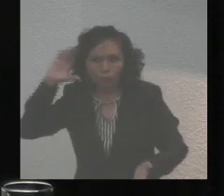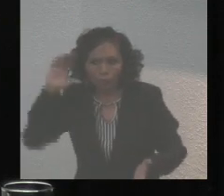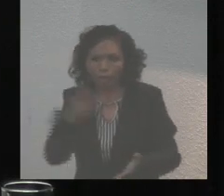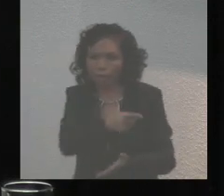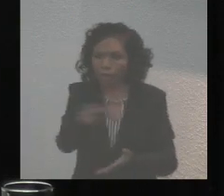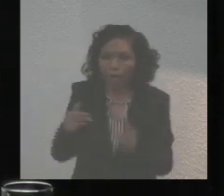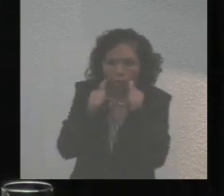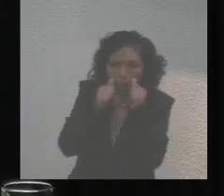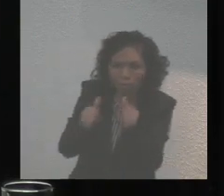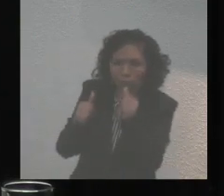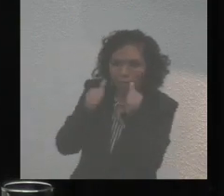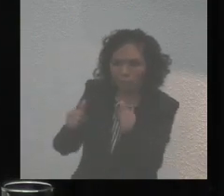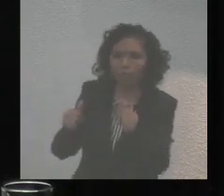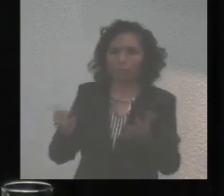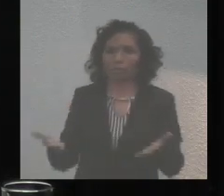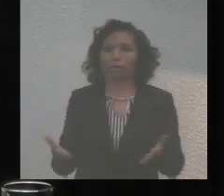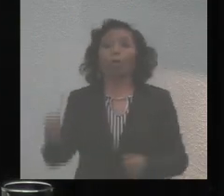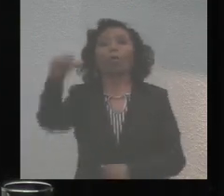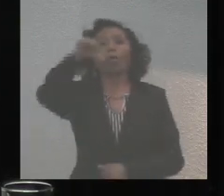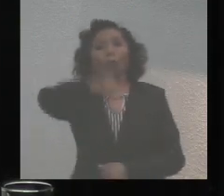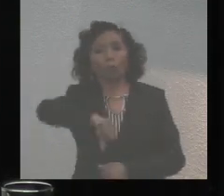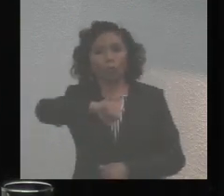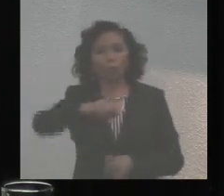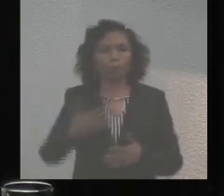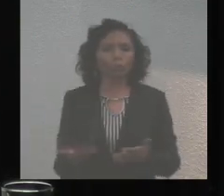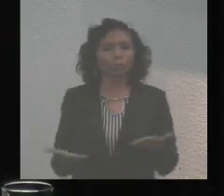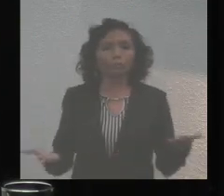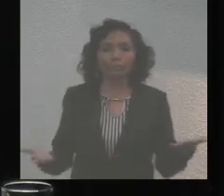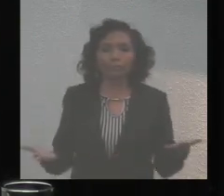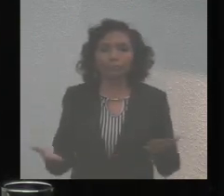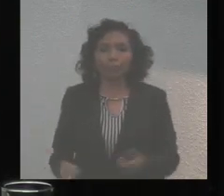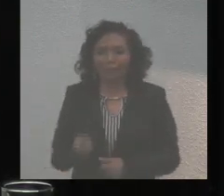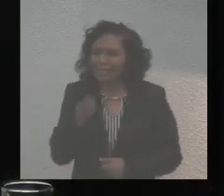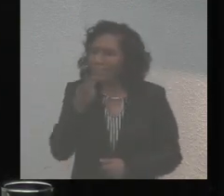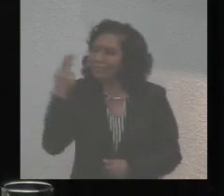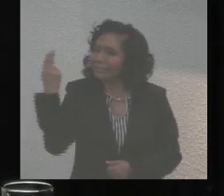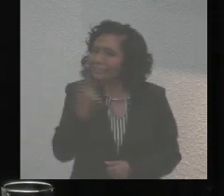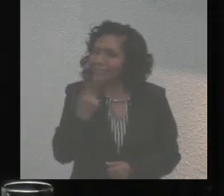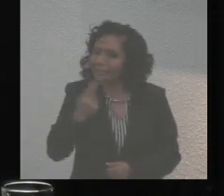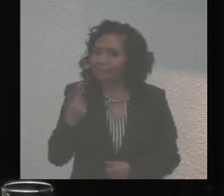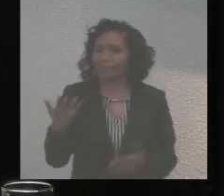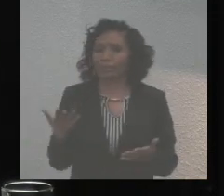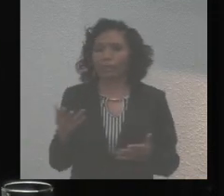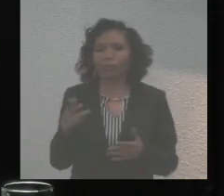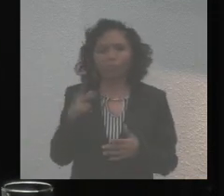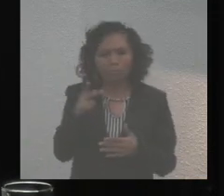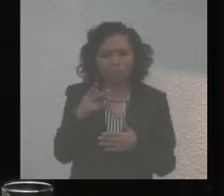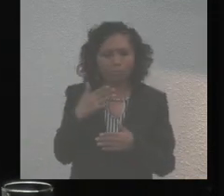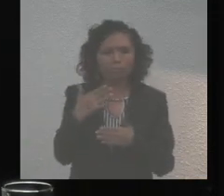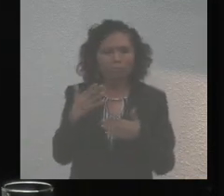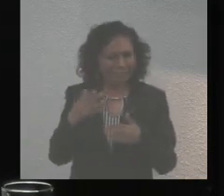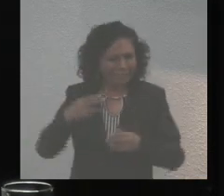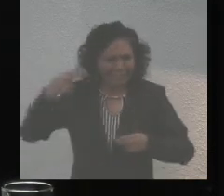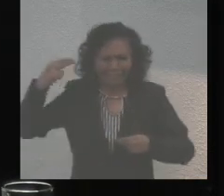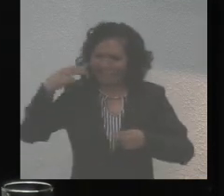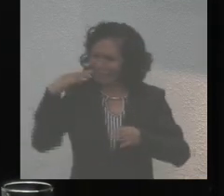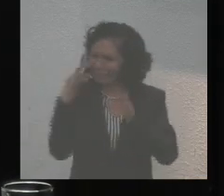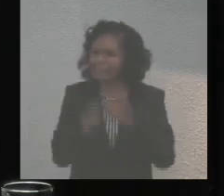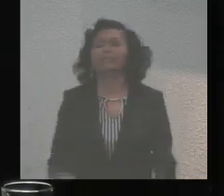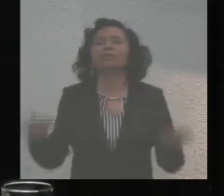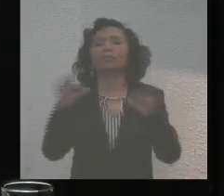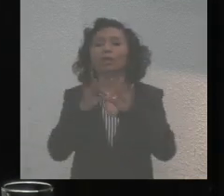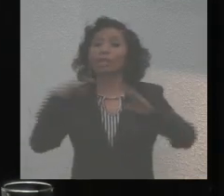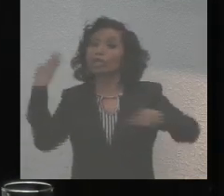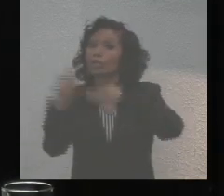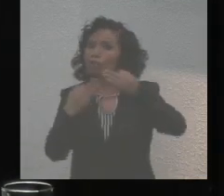para poderlo entender. Hoy, más que nunca, es necesario, pero también impostergable, que todas y todos actuemos